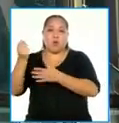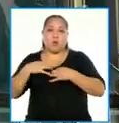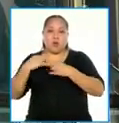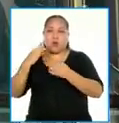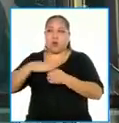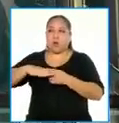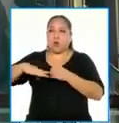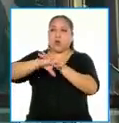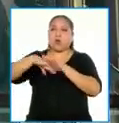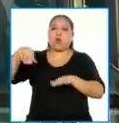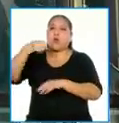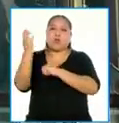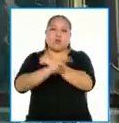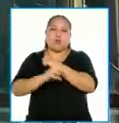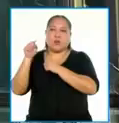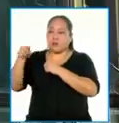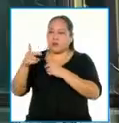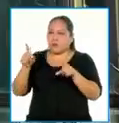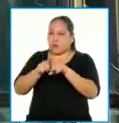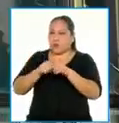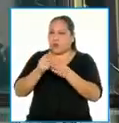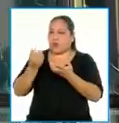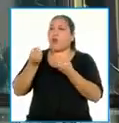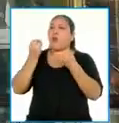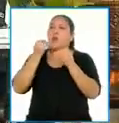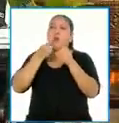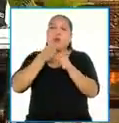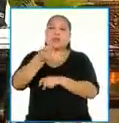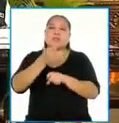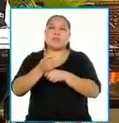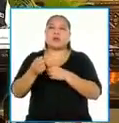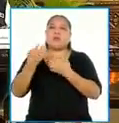cierta diferencia en el marco de la reactivación económica. Muchas gracias.